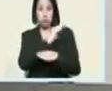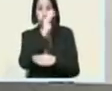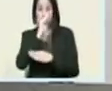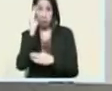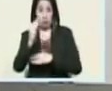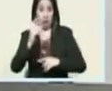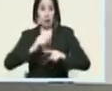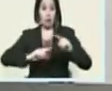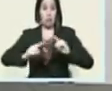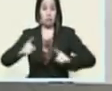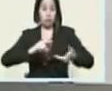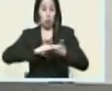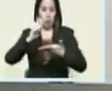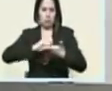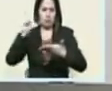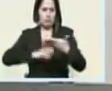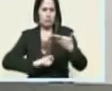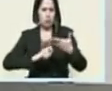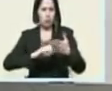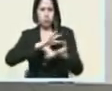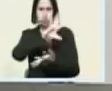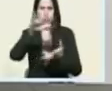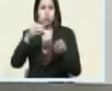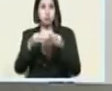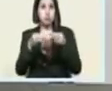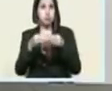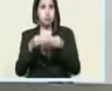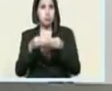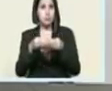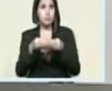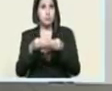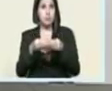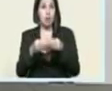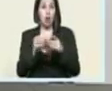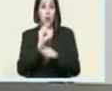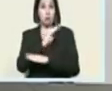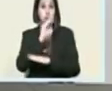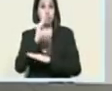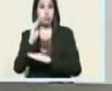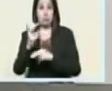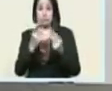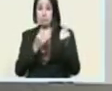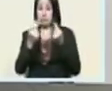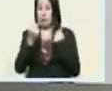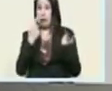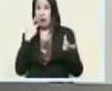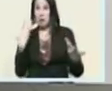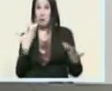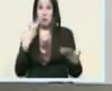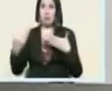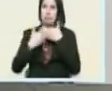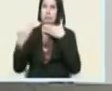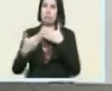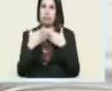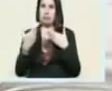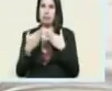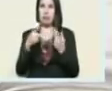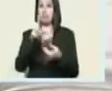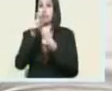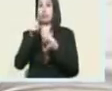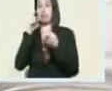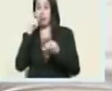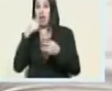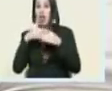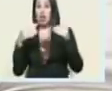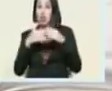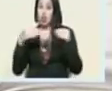protección de la contratación colectiva y protección del salario frente a los ataques especulativos de Dollar